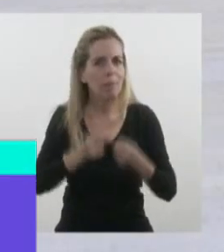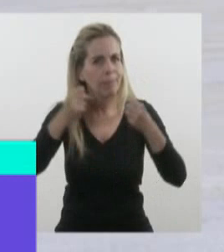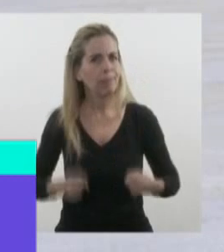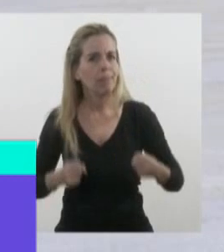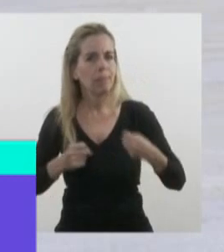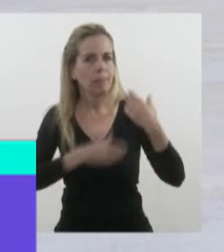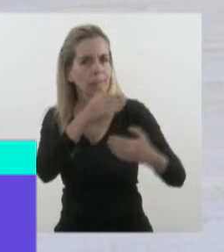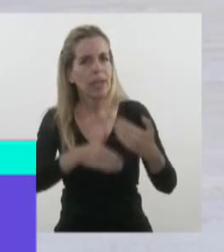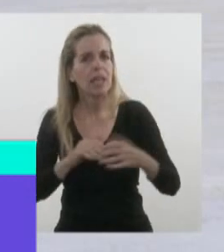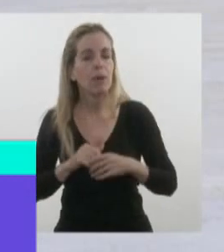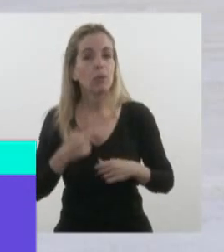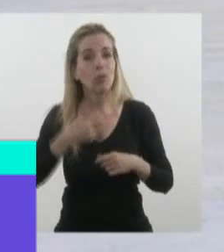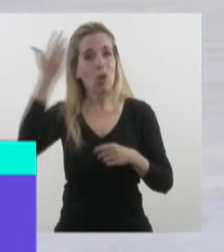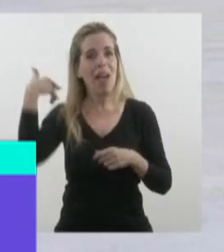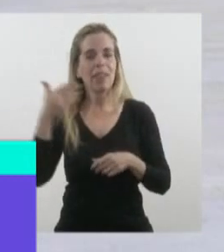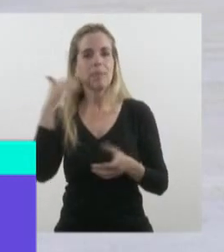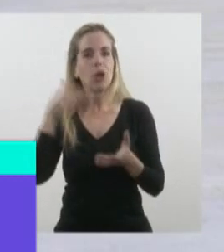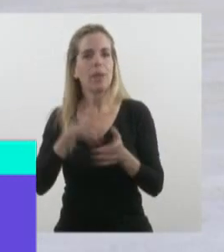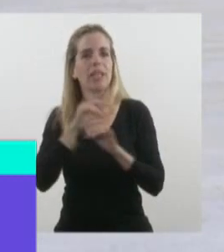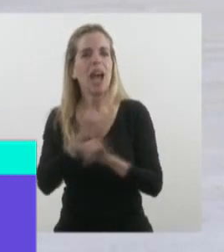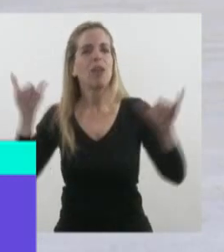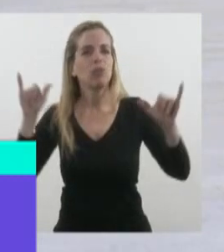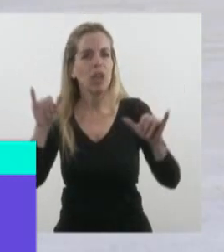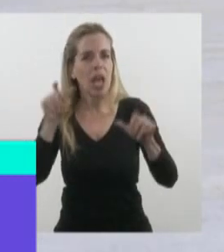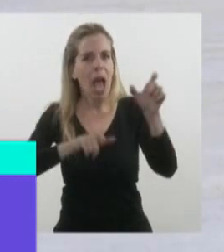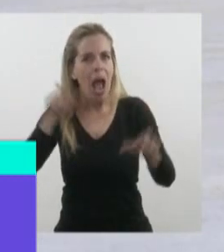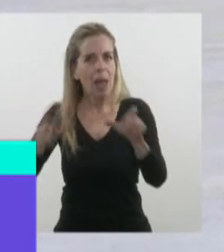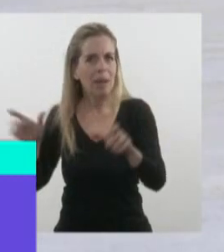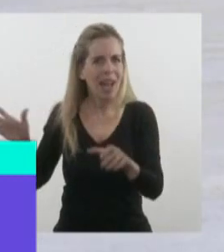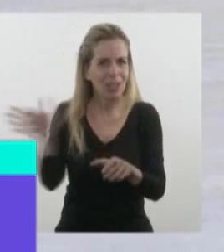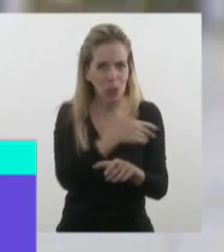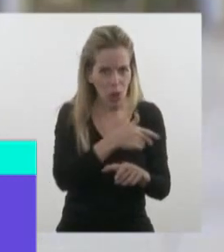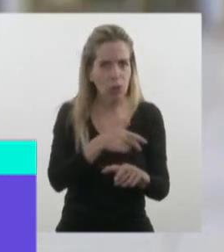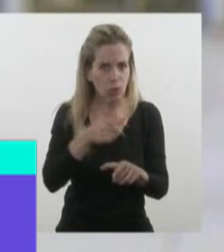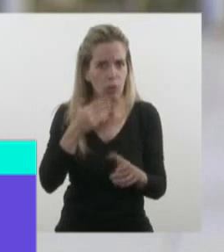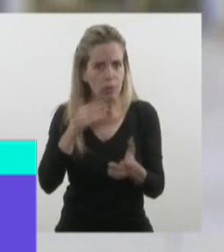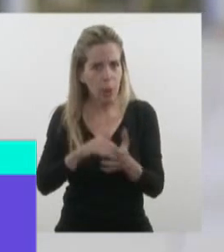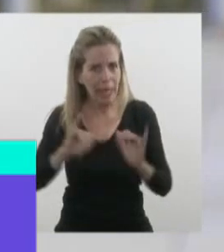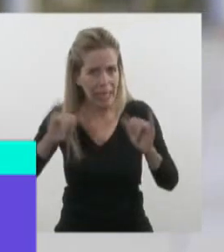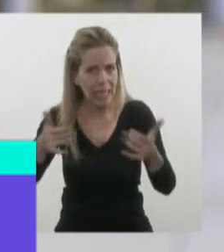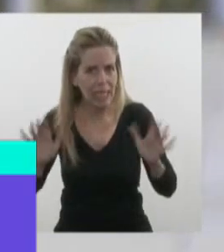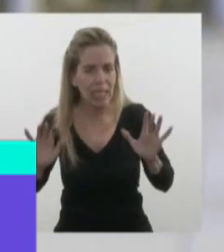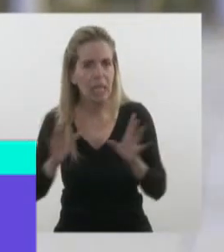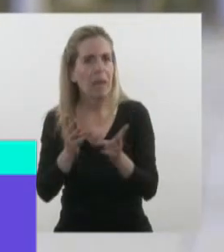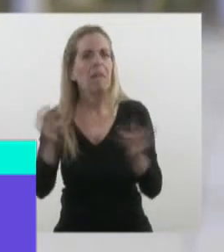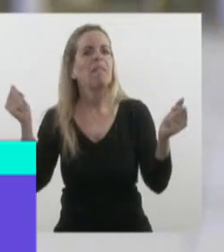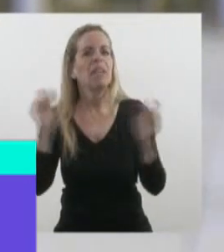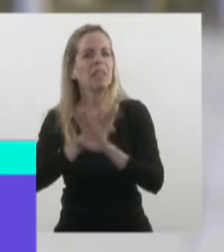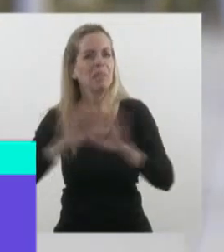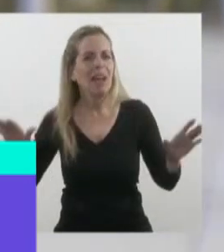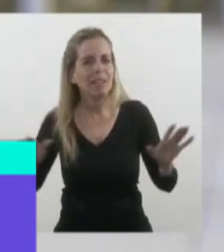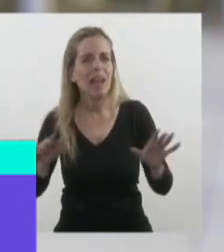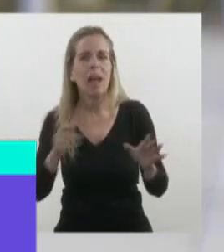Cuando yo les dije a los argentinos y a las argentinas que se iba a terminar la penuria de tener que elegir